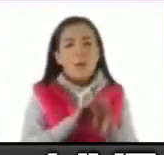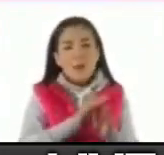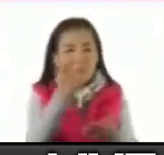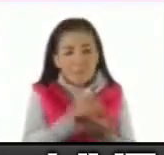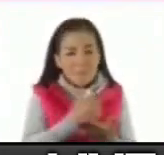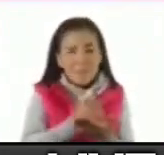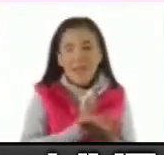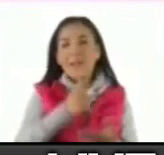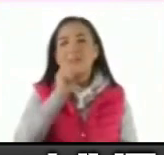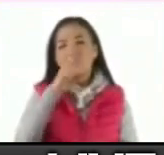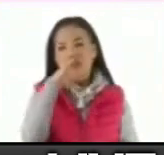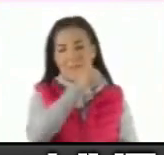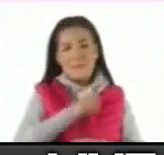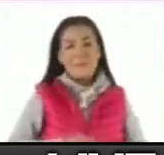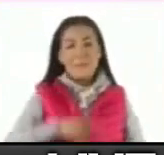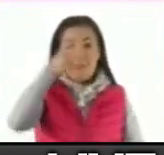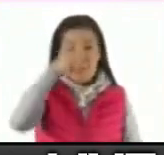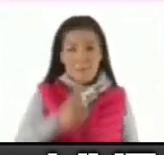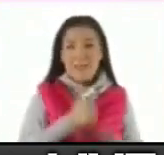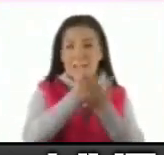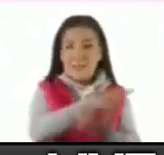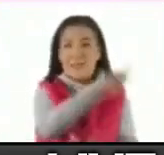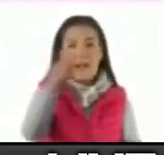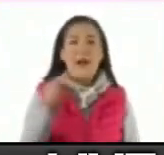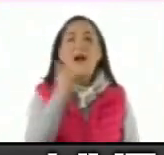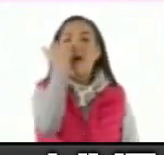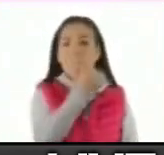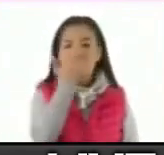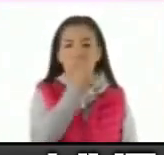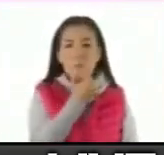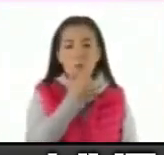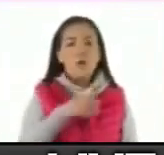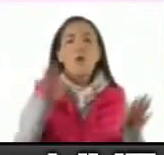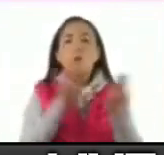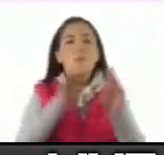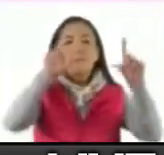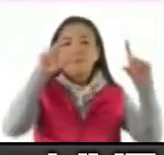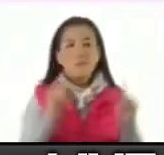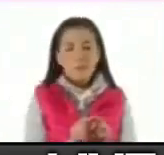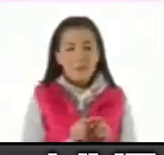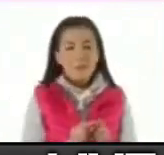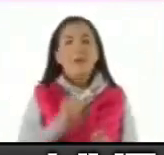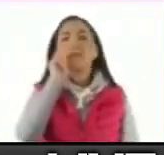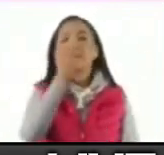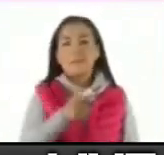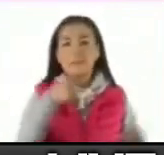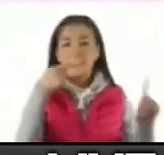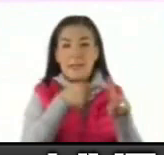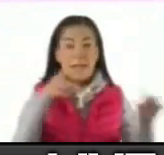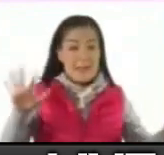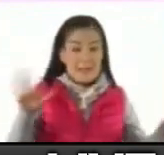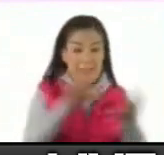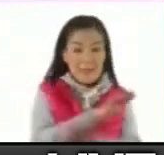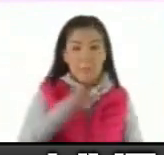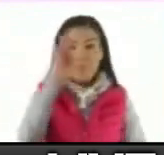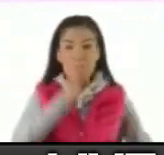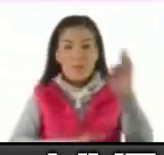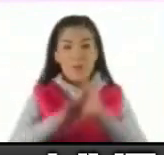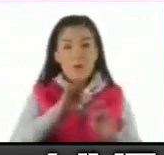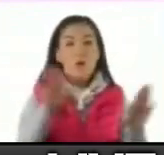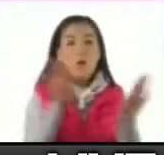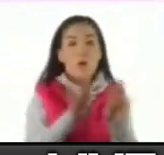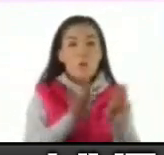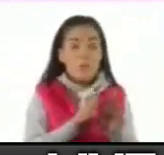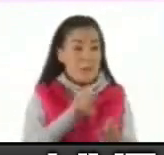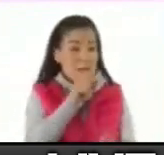Entonces, para ayudarles a nuestras alumnas y alumnos, a manera de resumen, podemos decir que los cambios físicos no